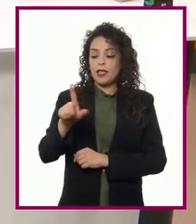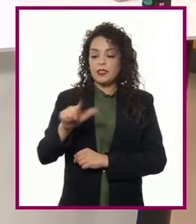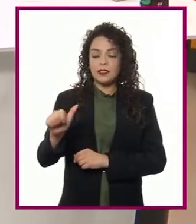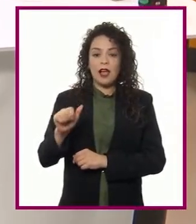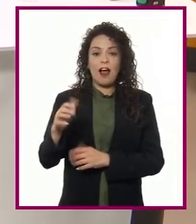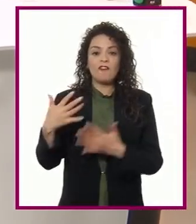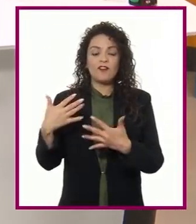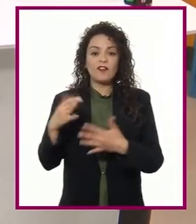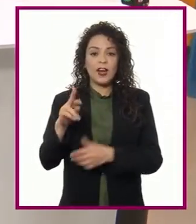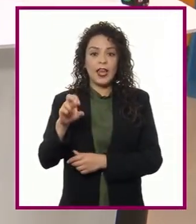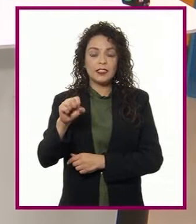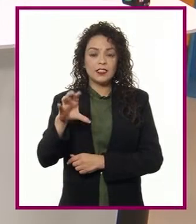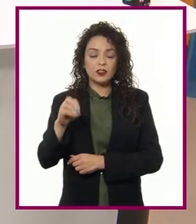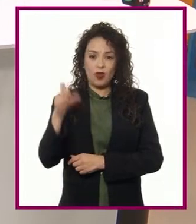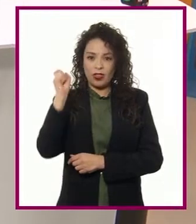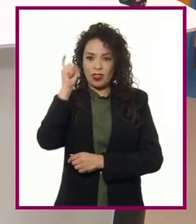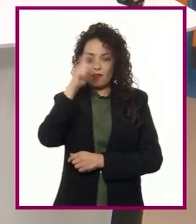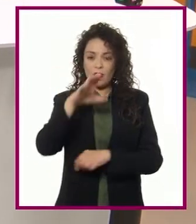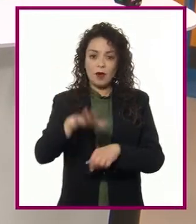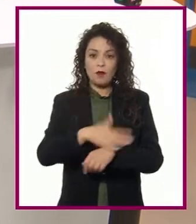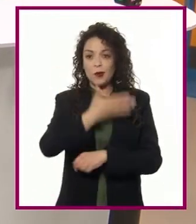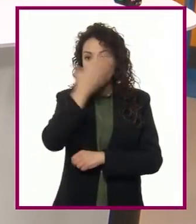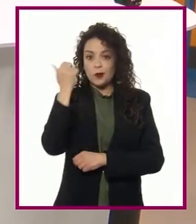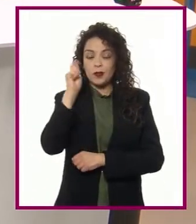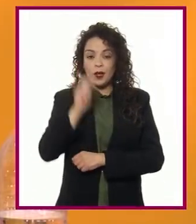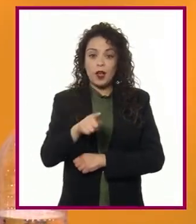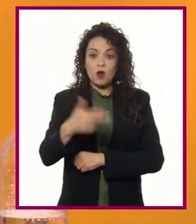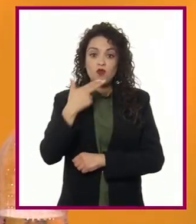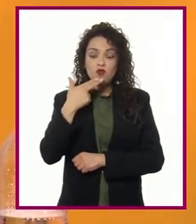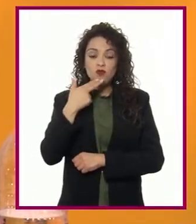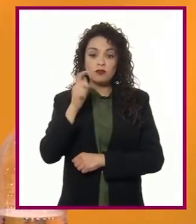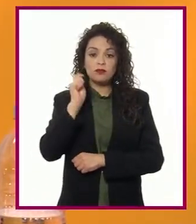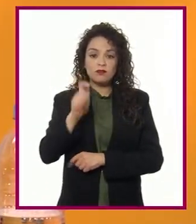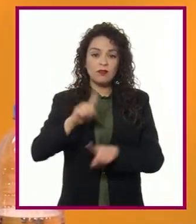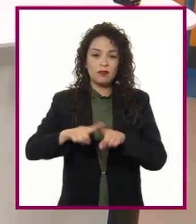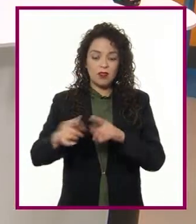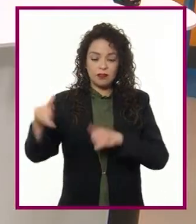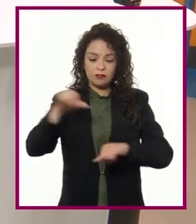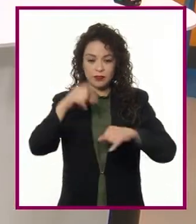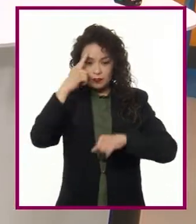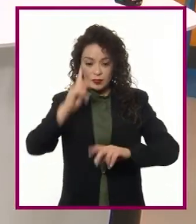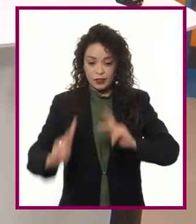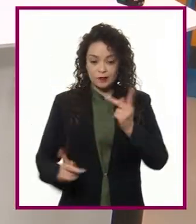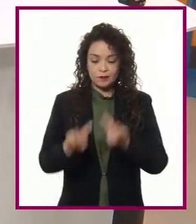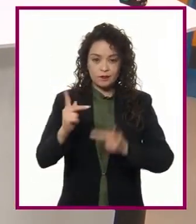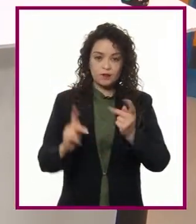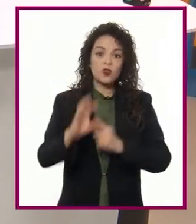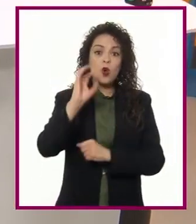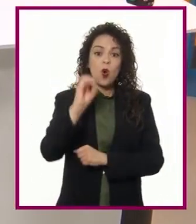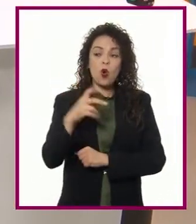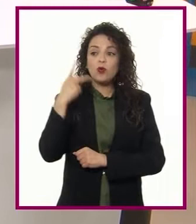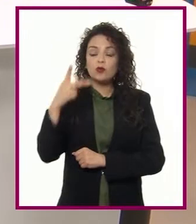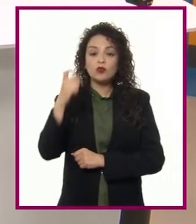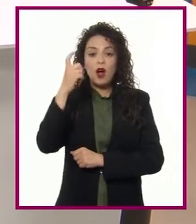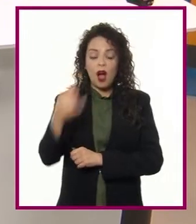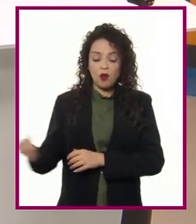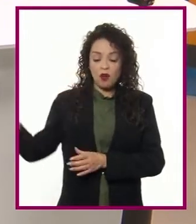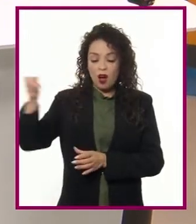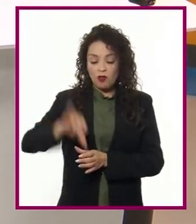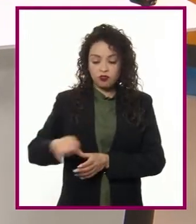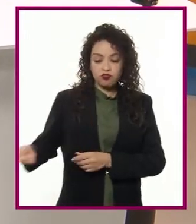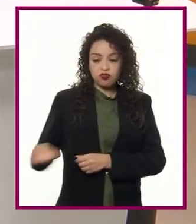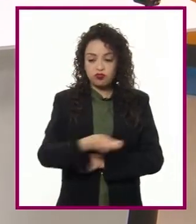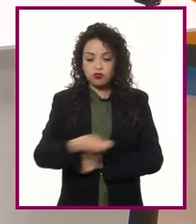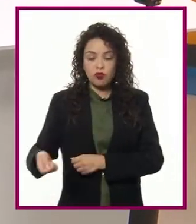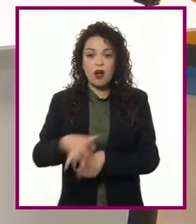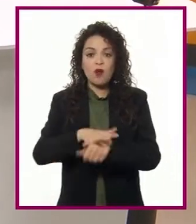de que no sabemos si se usaron pesticidas para su producción, o bien desconocemos con qué agua se regaron. Esto suele ser